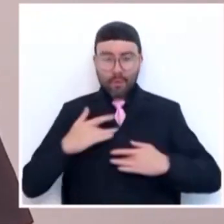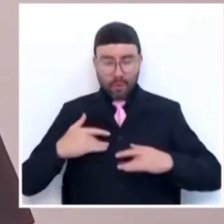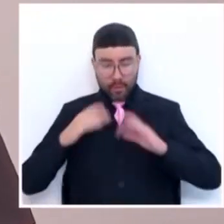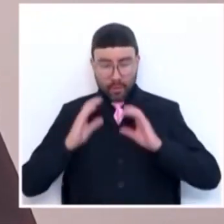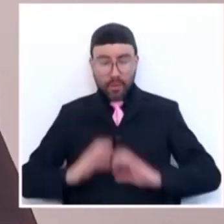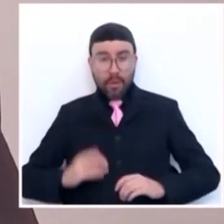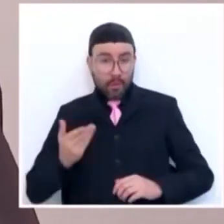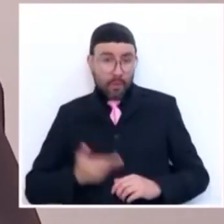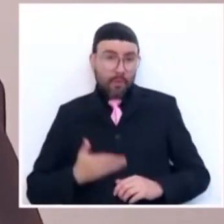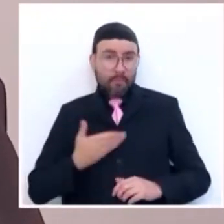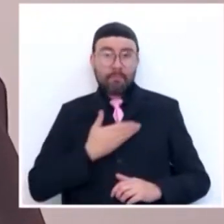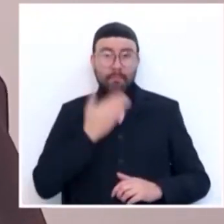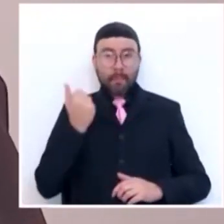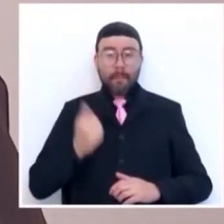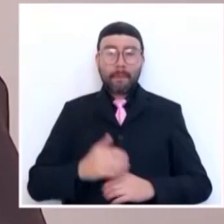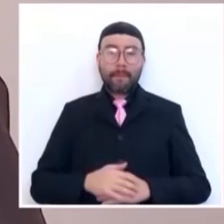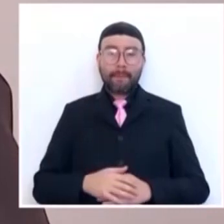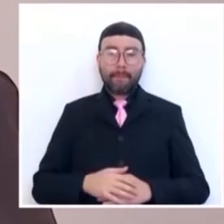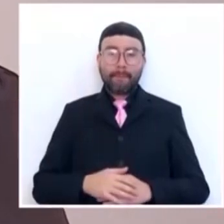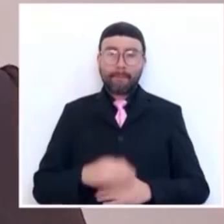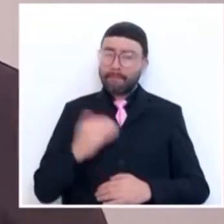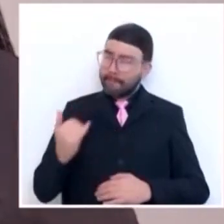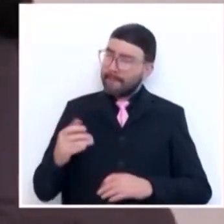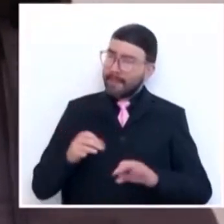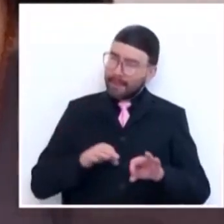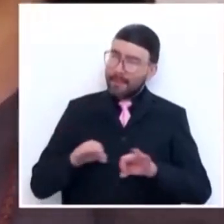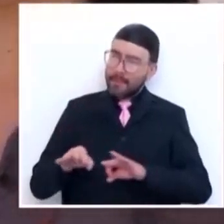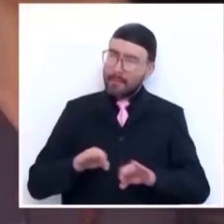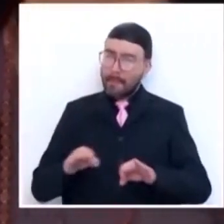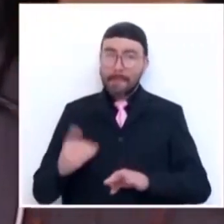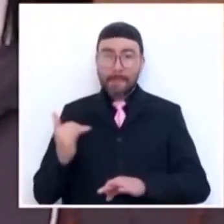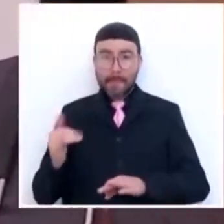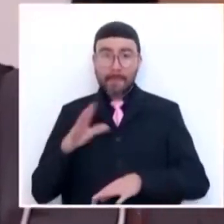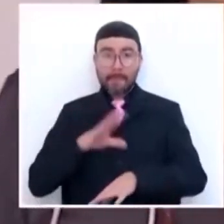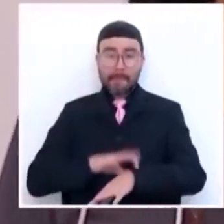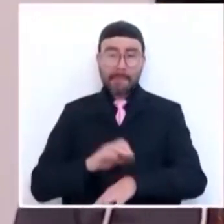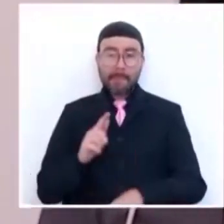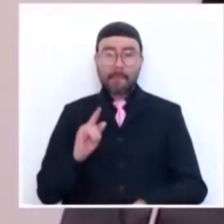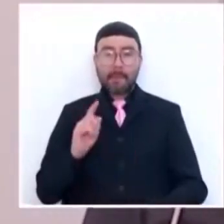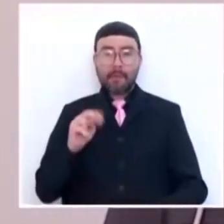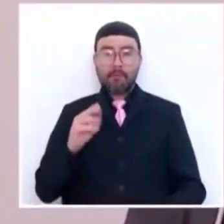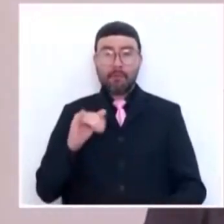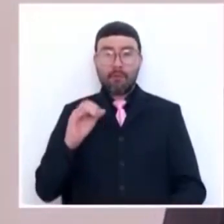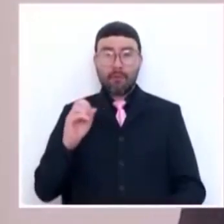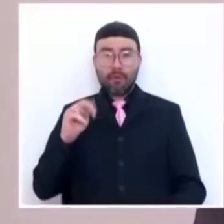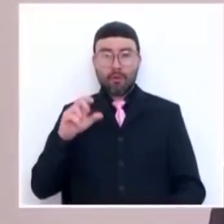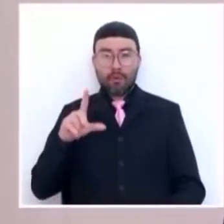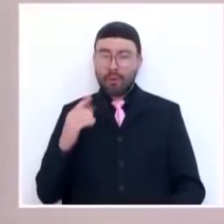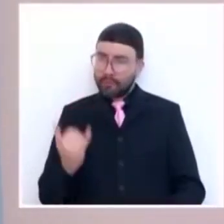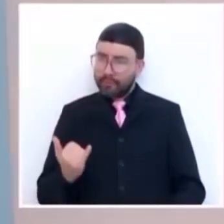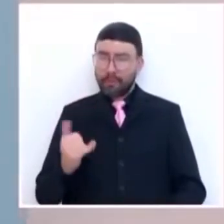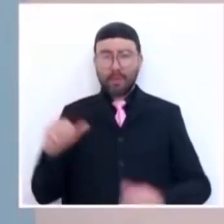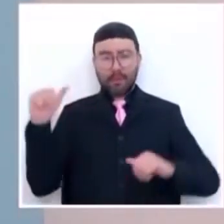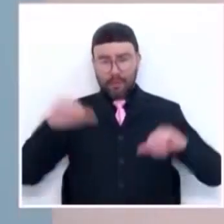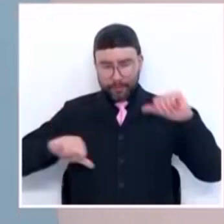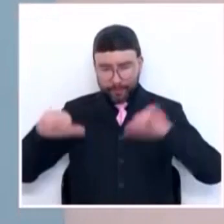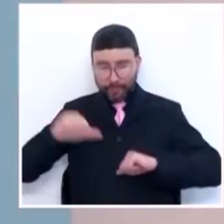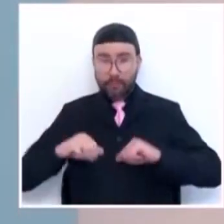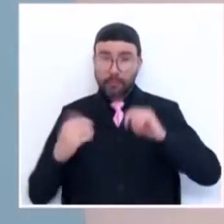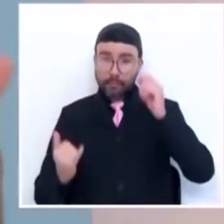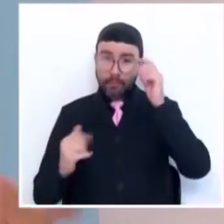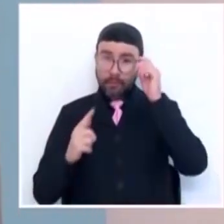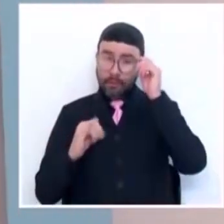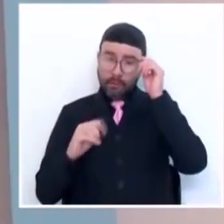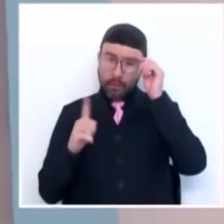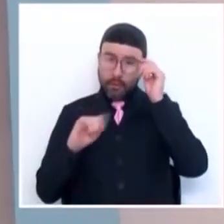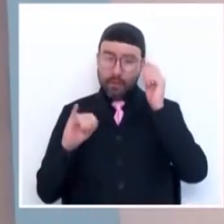esté mejor. Esta es una explicación desde la medicina funcional, desde la bioquímica, desde la fisiología,